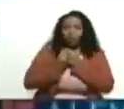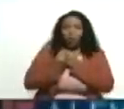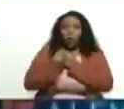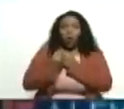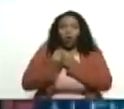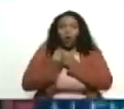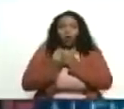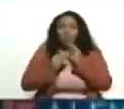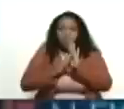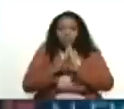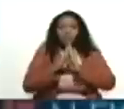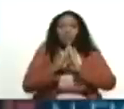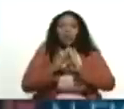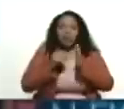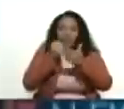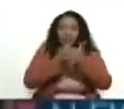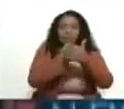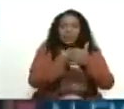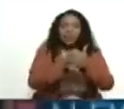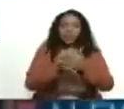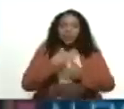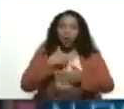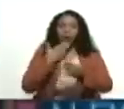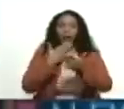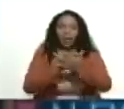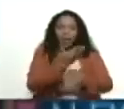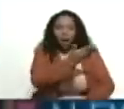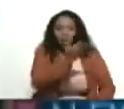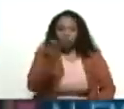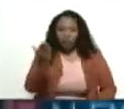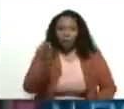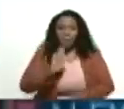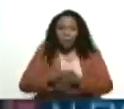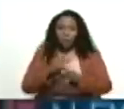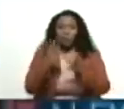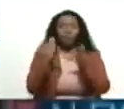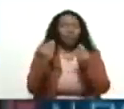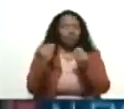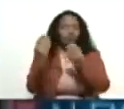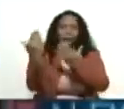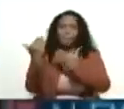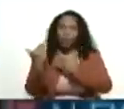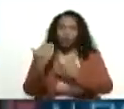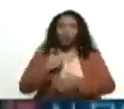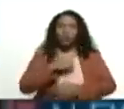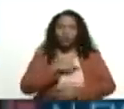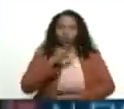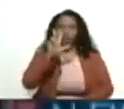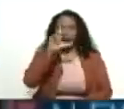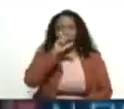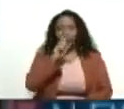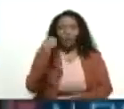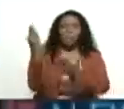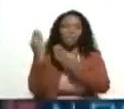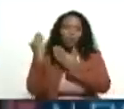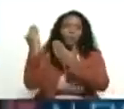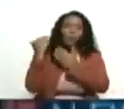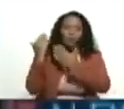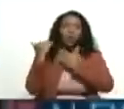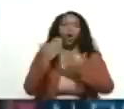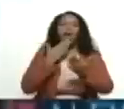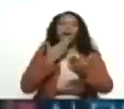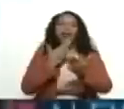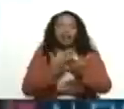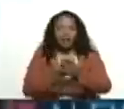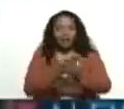evento. Quiero agradecer por todo el apoyo que nosotros hemos recibido en estos 3 años. Gracias por ser